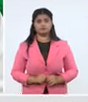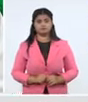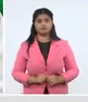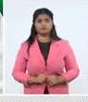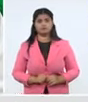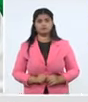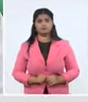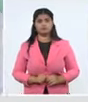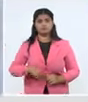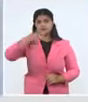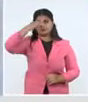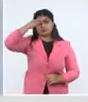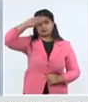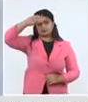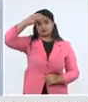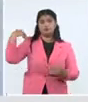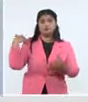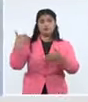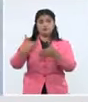con